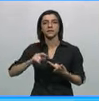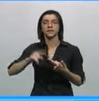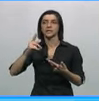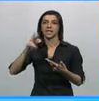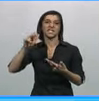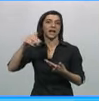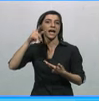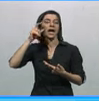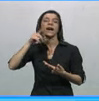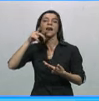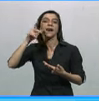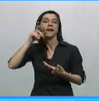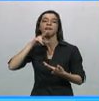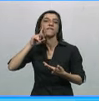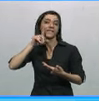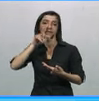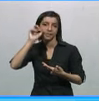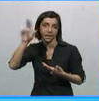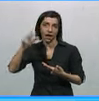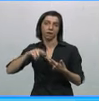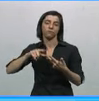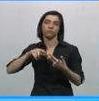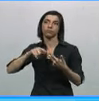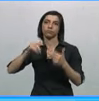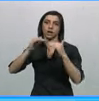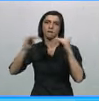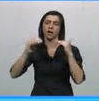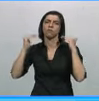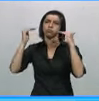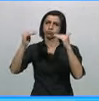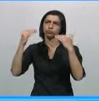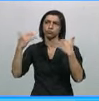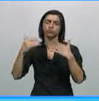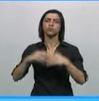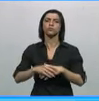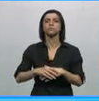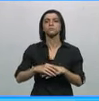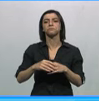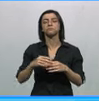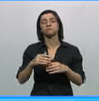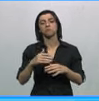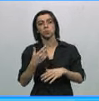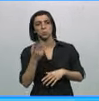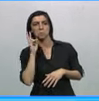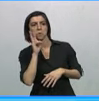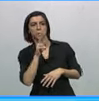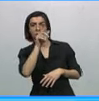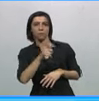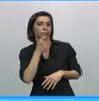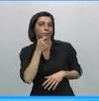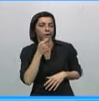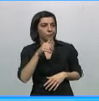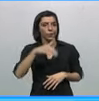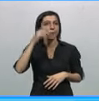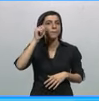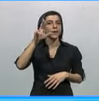Kraneviter sí. también tuvo un nivel muy alto. Pero después, bueno, yo lo veo jugar a Mercier con la edad que tiene y